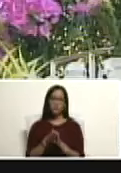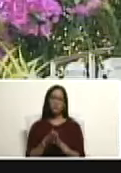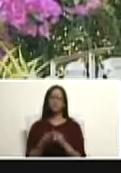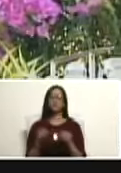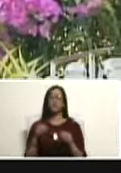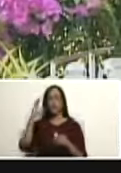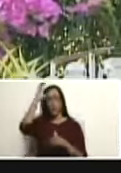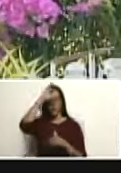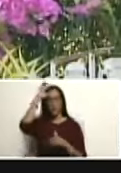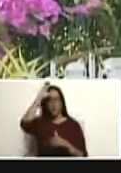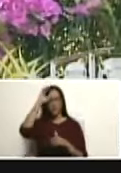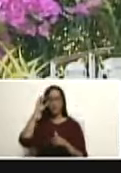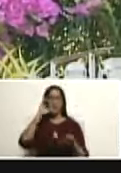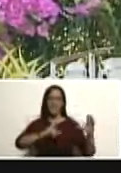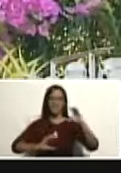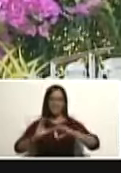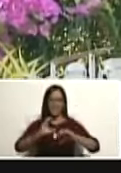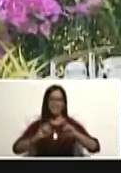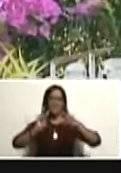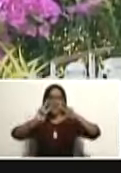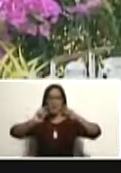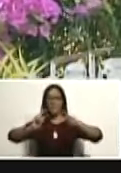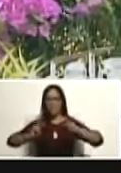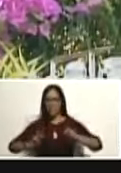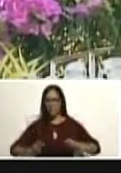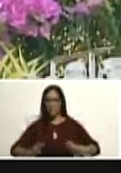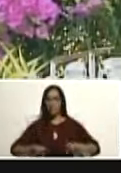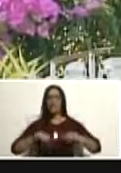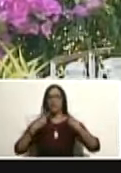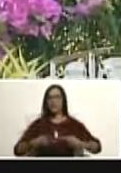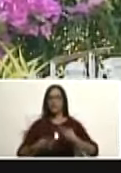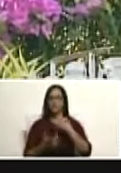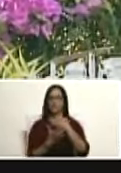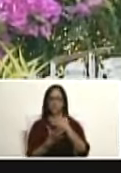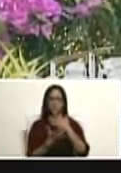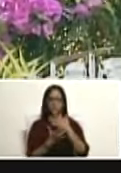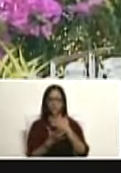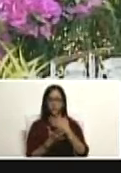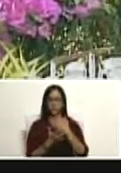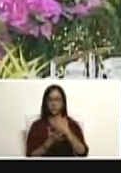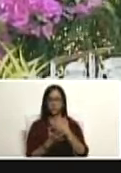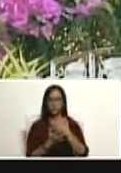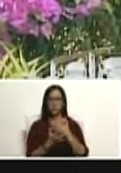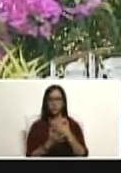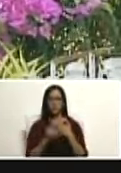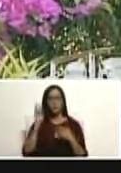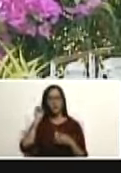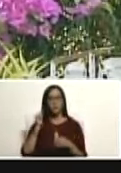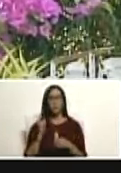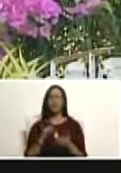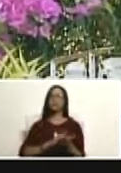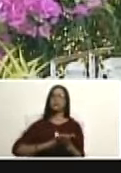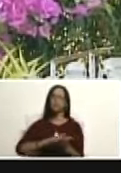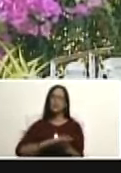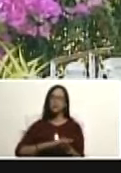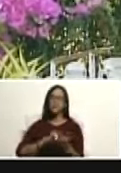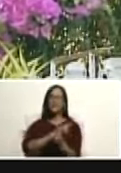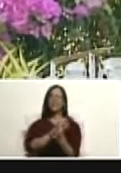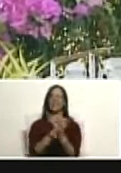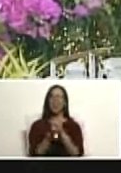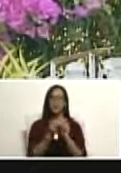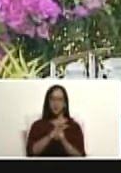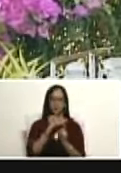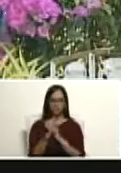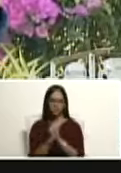conocimiento, la ciencia, la investigación, la innovación y la tecnología para enfrentar el cambio climático